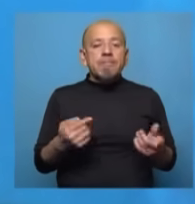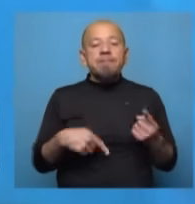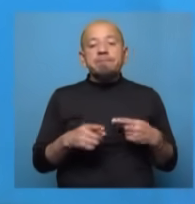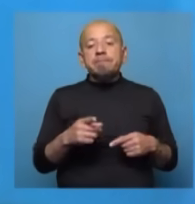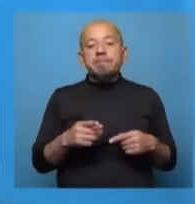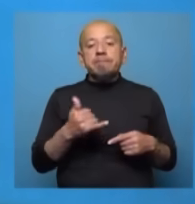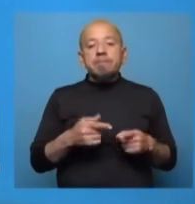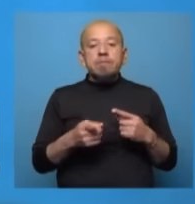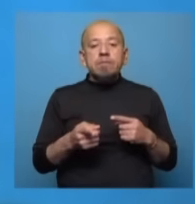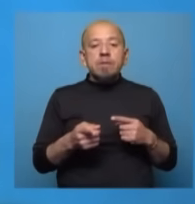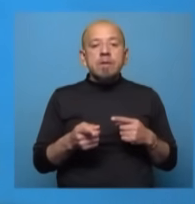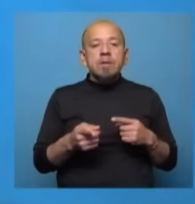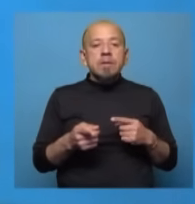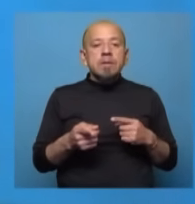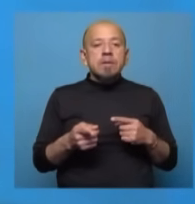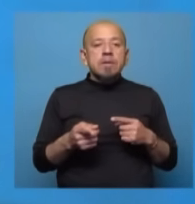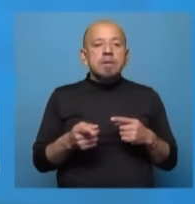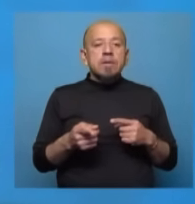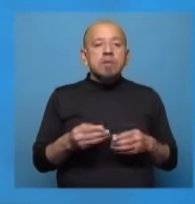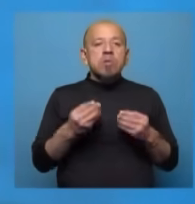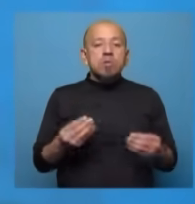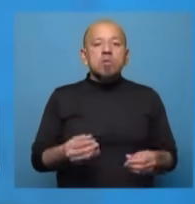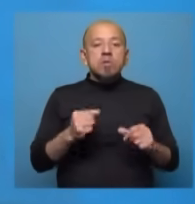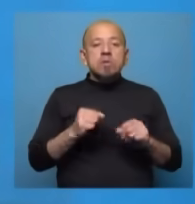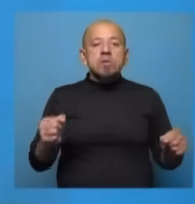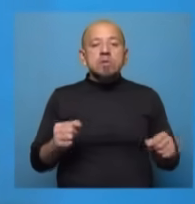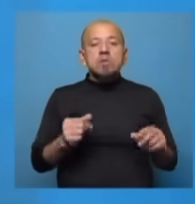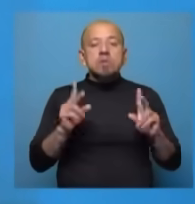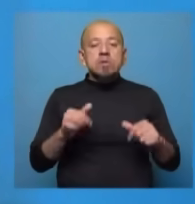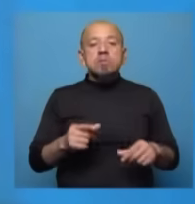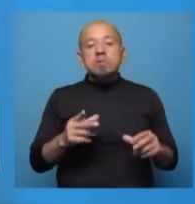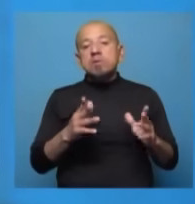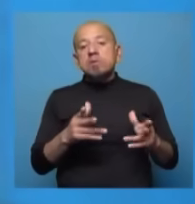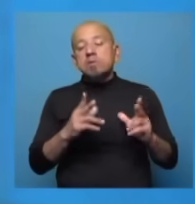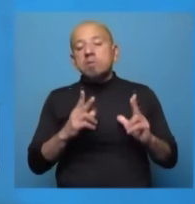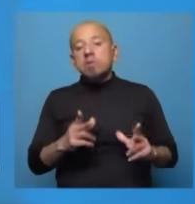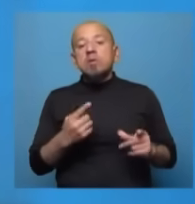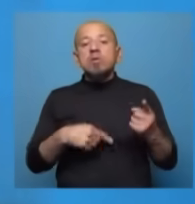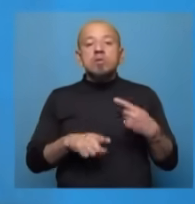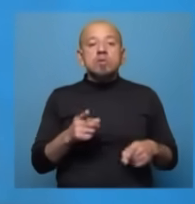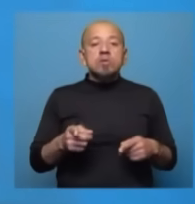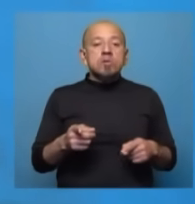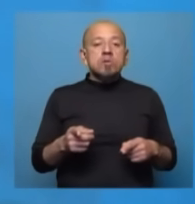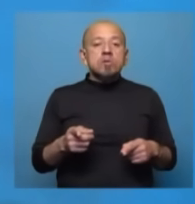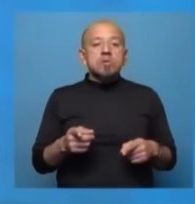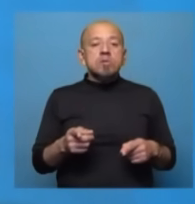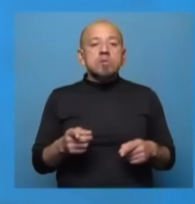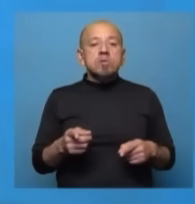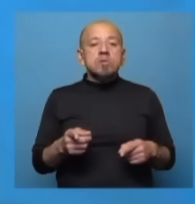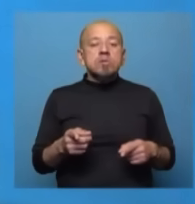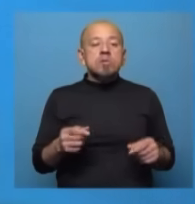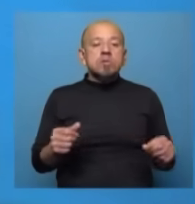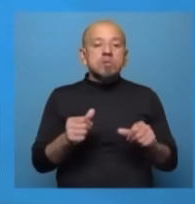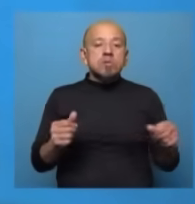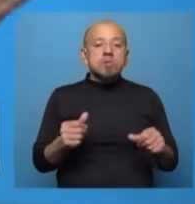determinado el objeto porque no podes acusar fuera de lo que fue la formalización Entonces si obtuviste más